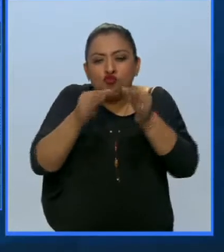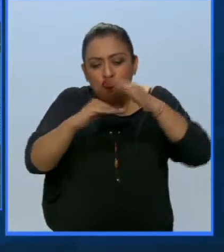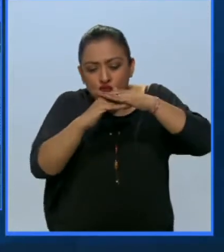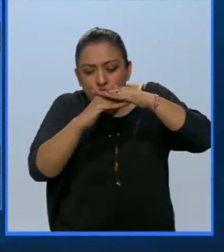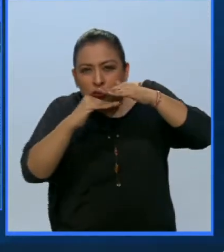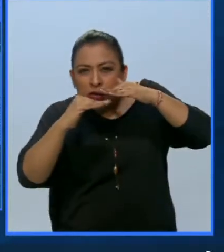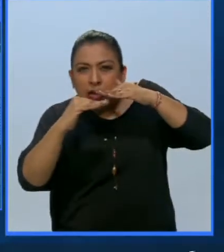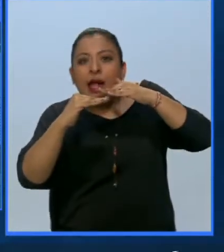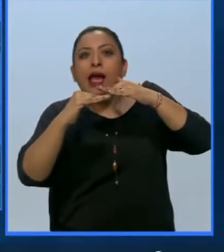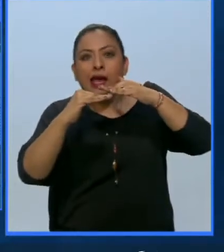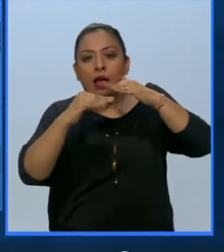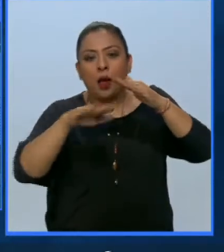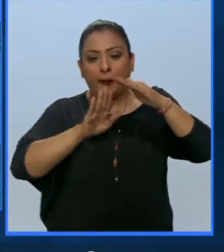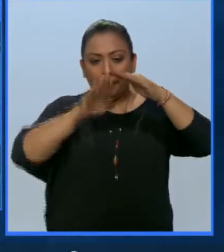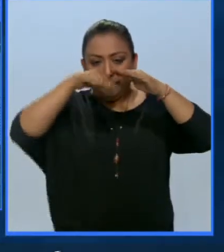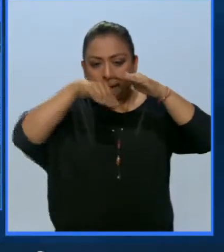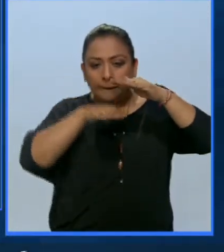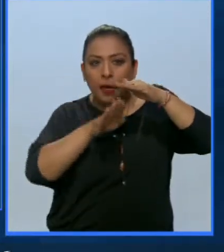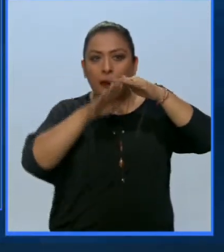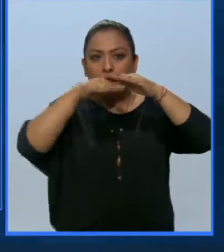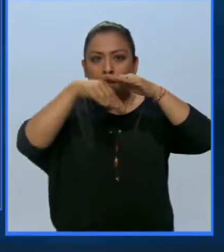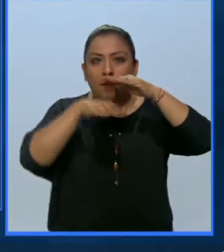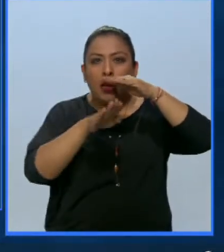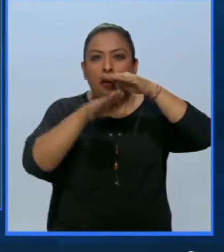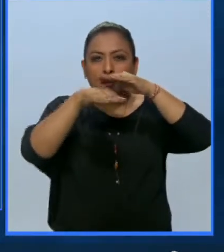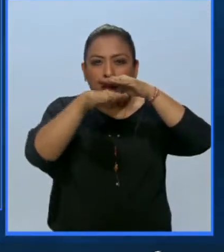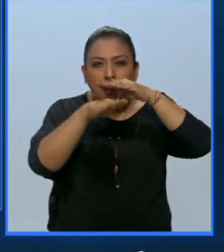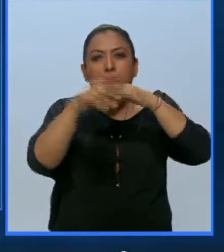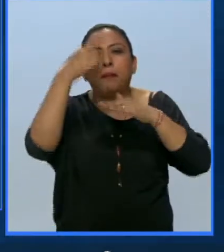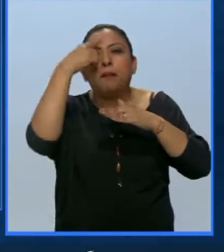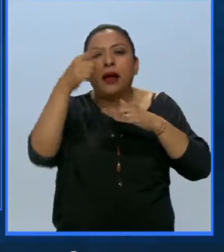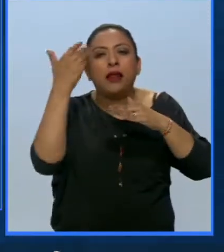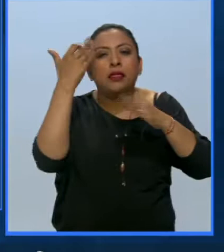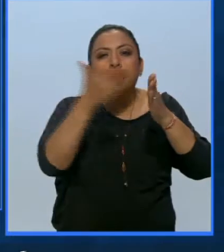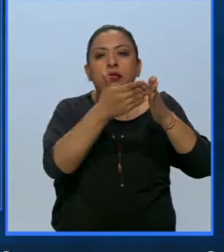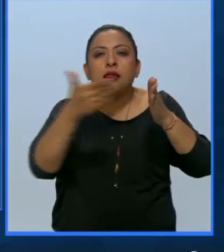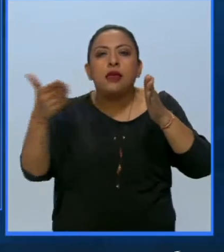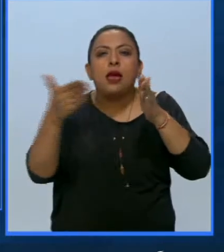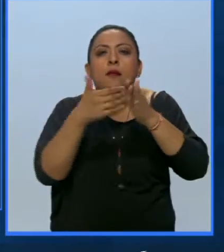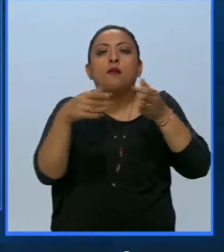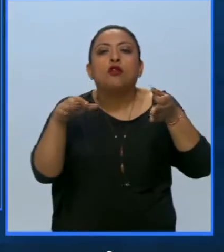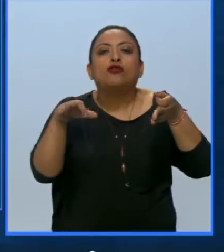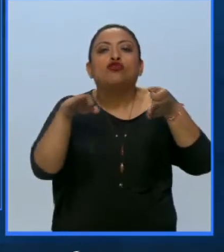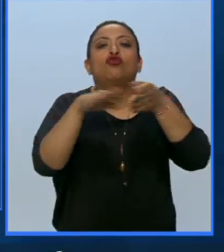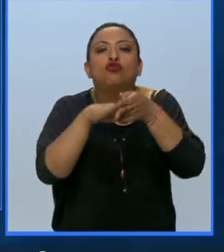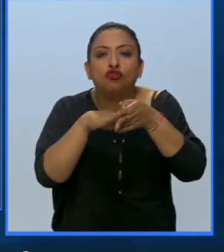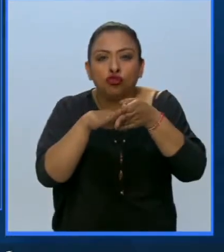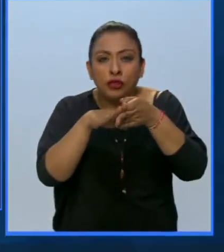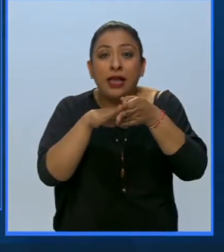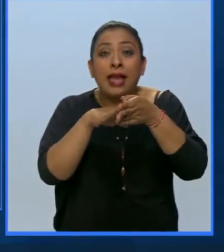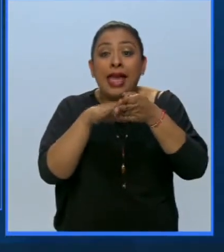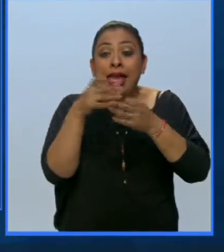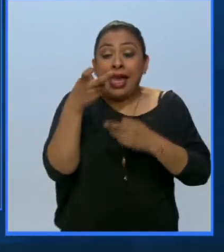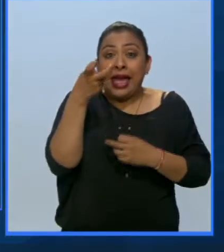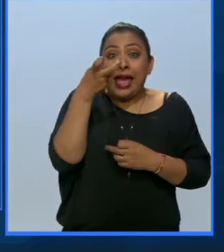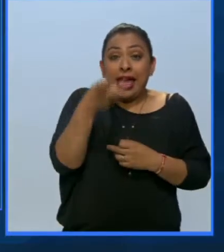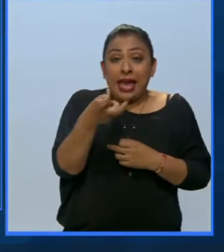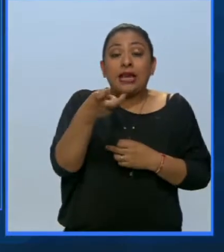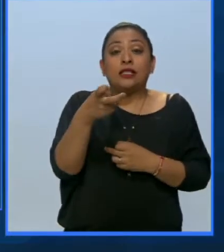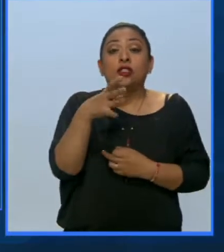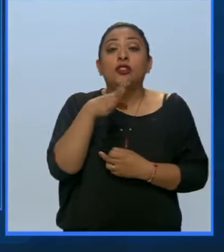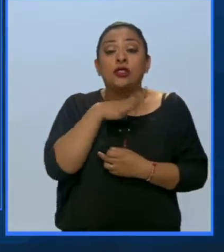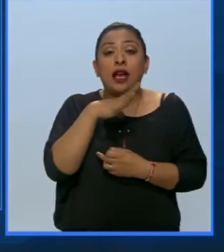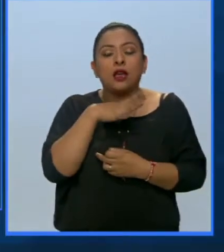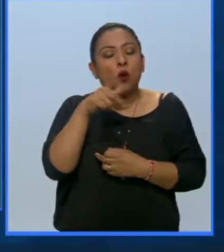es donde las ondas, su amplitud, se dispararon para periodos cortos, que son los que